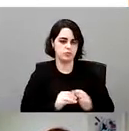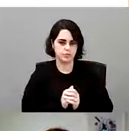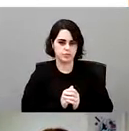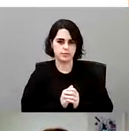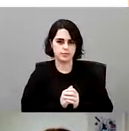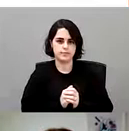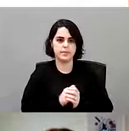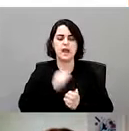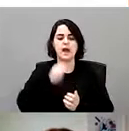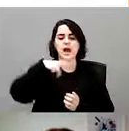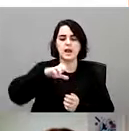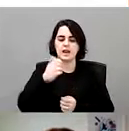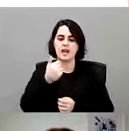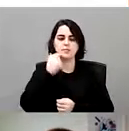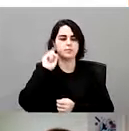Anne reconocía